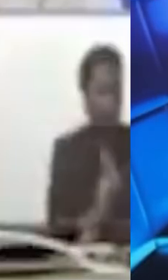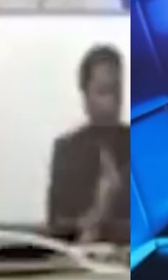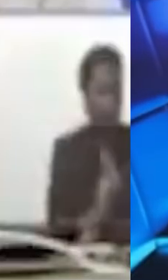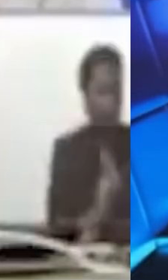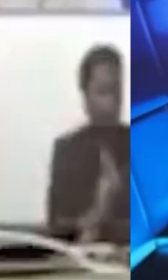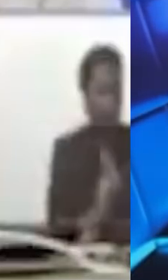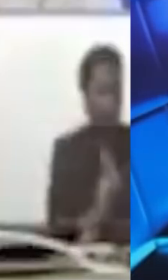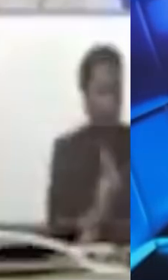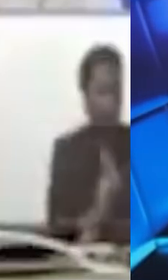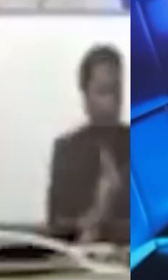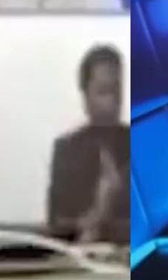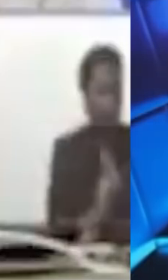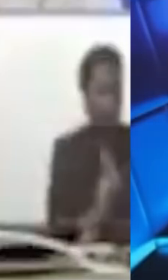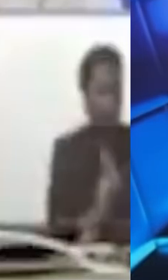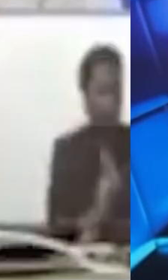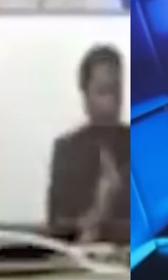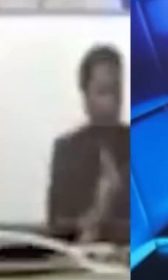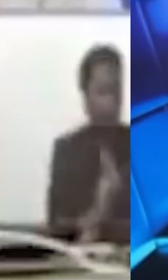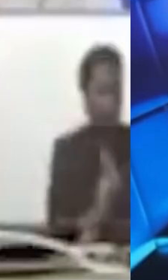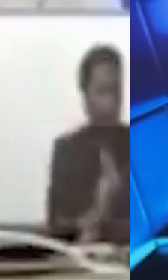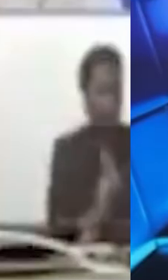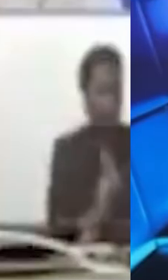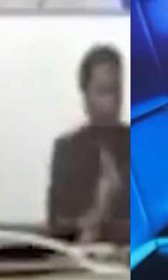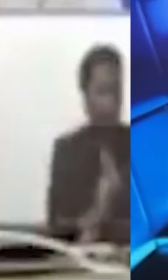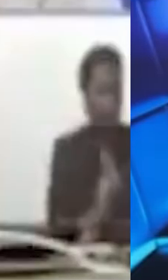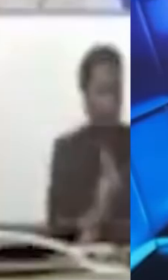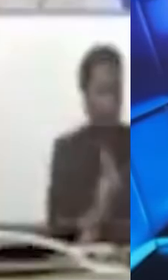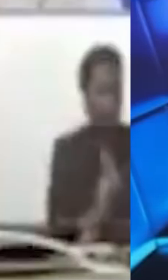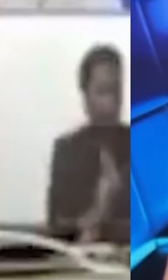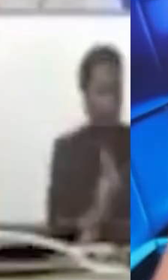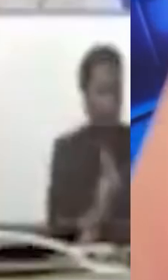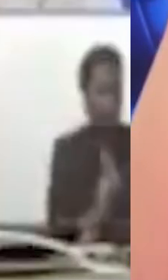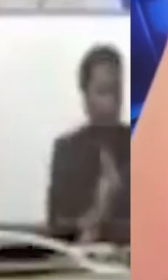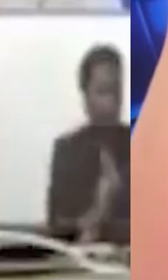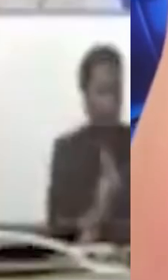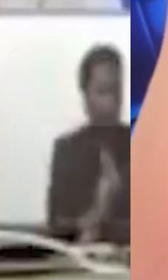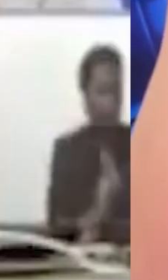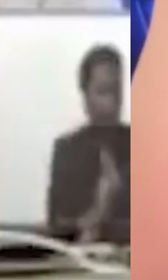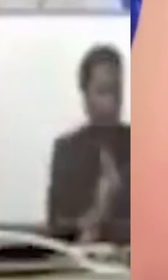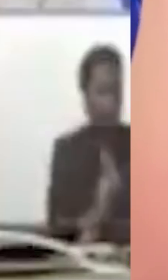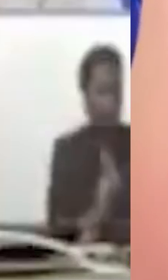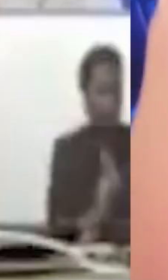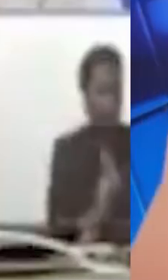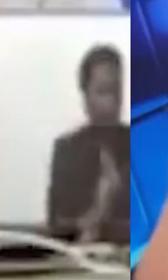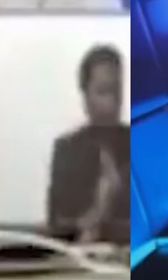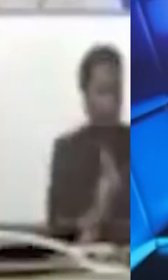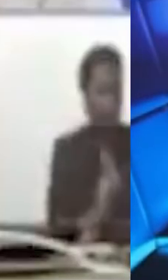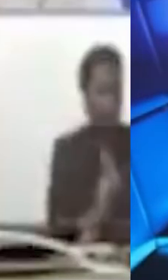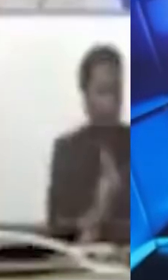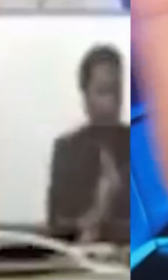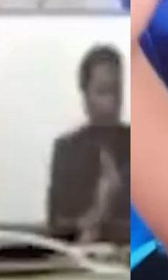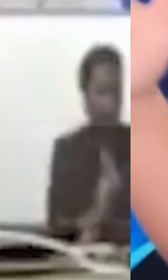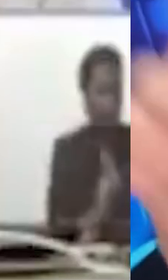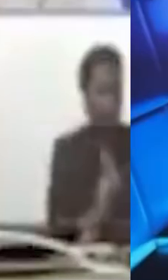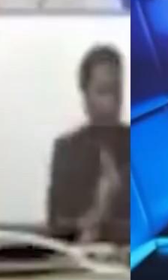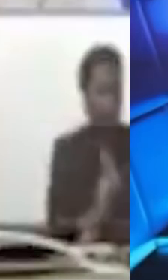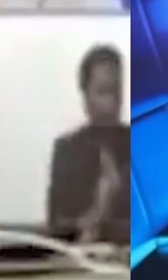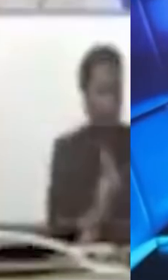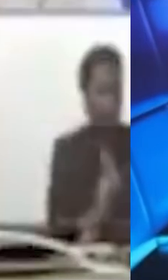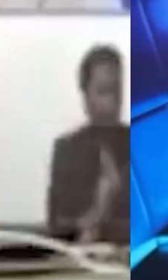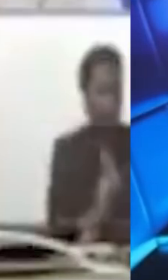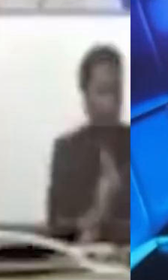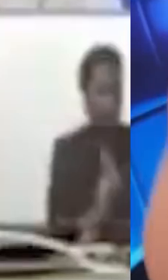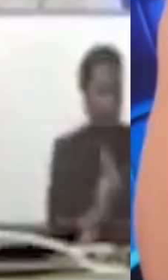de 66, cuando en la televisión cubana lo más que están puestos son 90 y pico en todo el